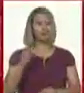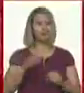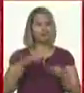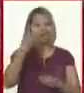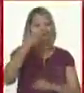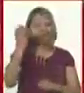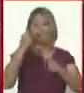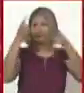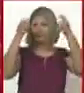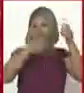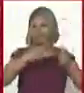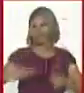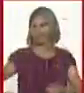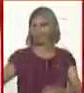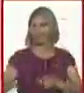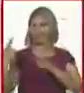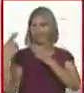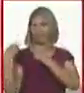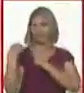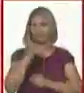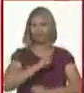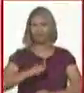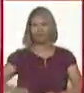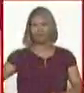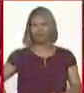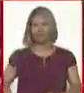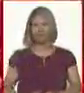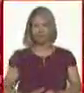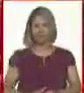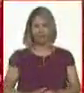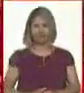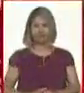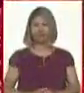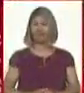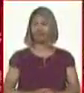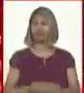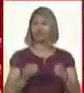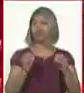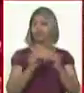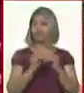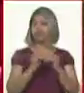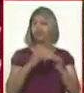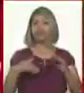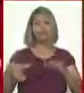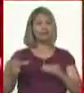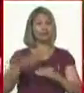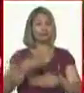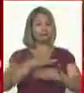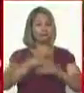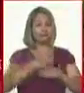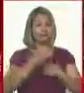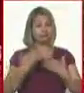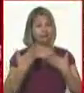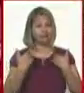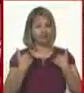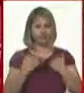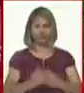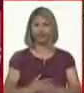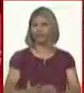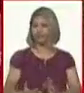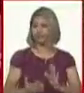inolvidable. La coronación de la reina estará a cargo del alcalde Percy Fernández. La mayor gusto que nosotros